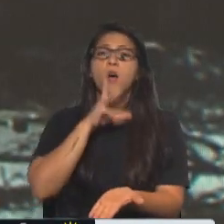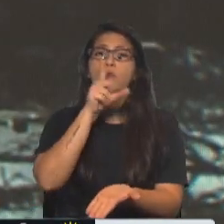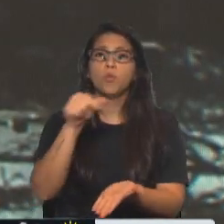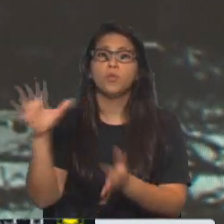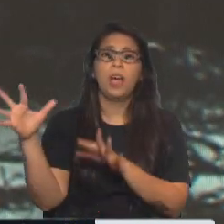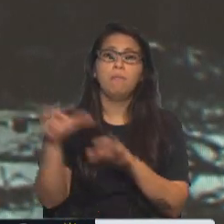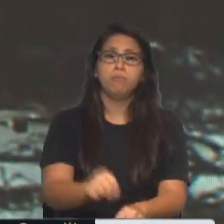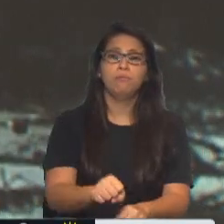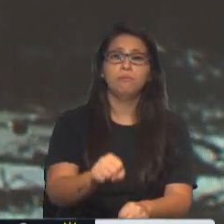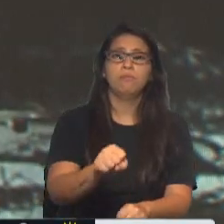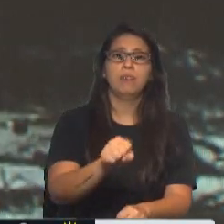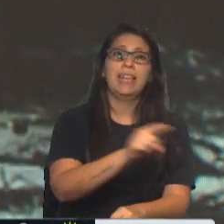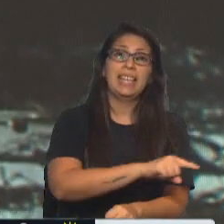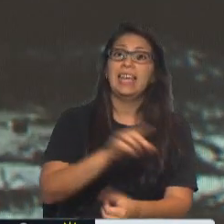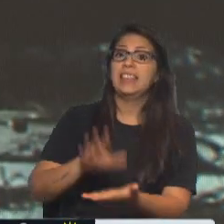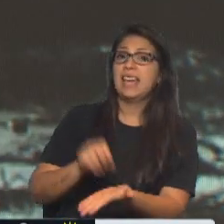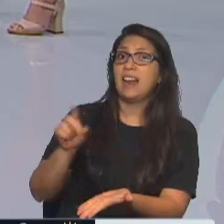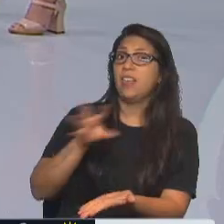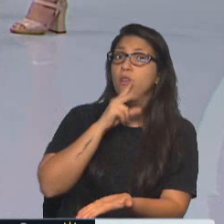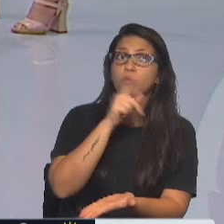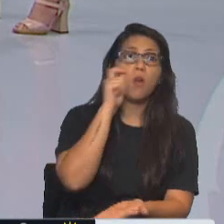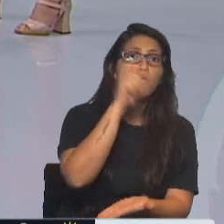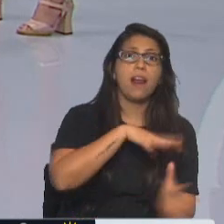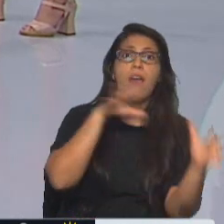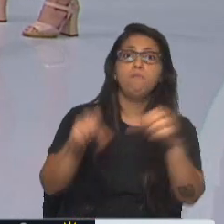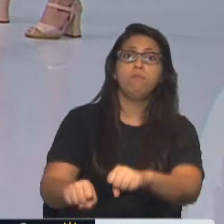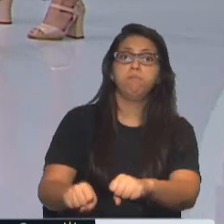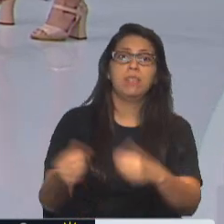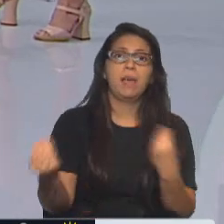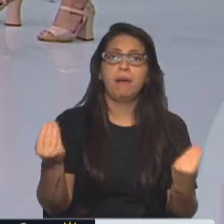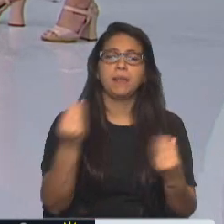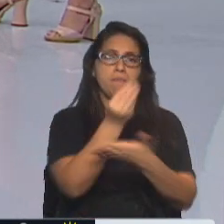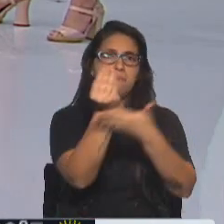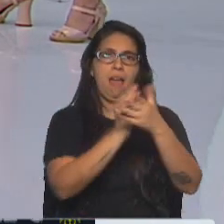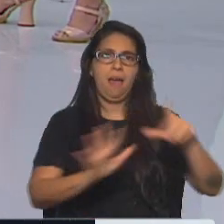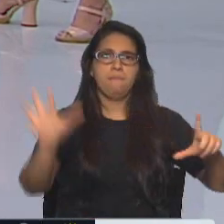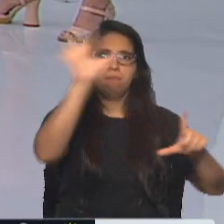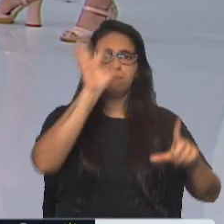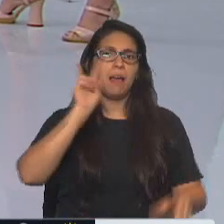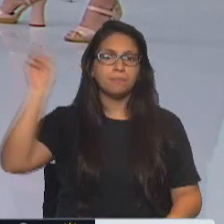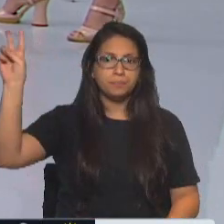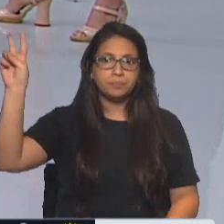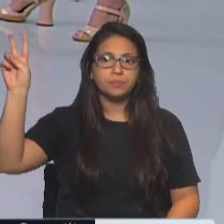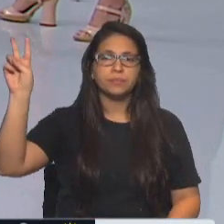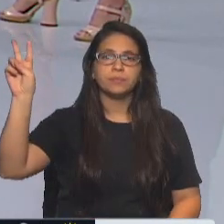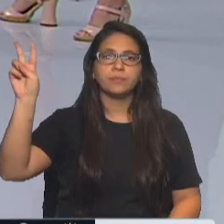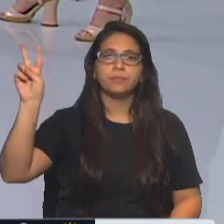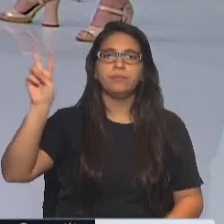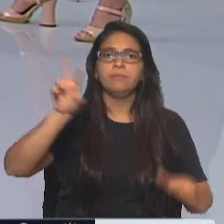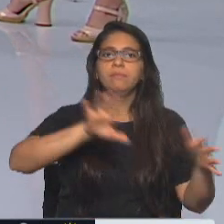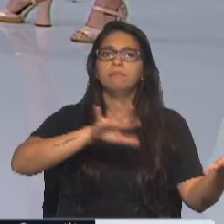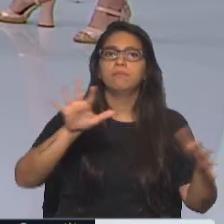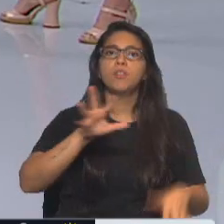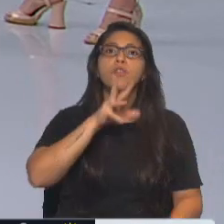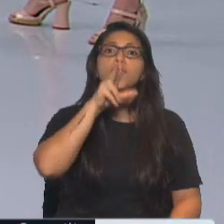también el territorio Exacto. ruso que tomó Ucrania. Y para eso lo vemos en el mapa, que se calcula aproximadamente que Rusia, como lo